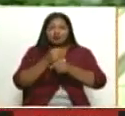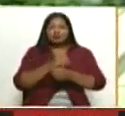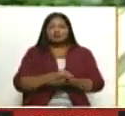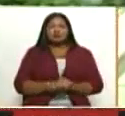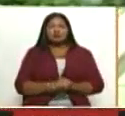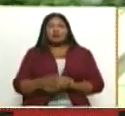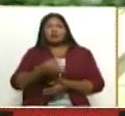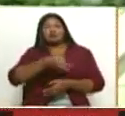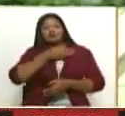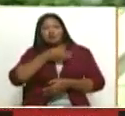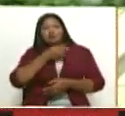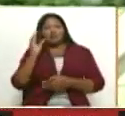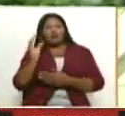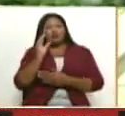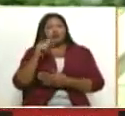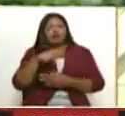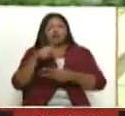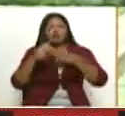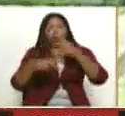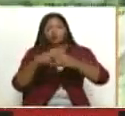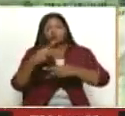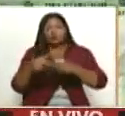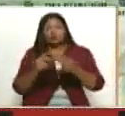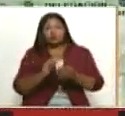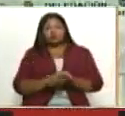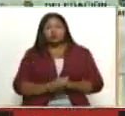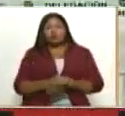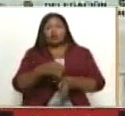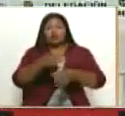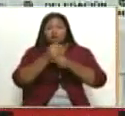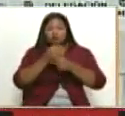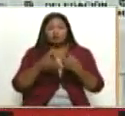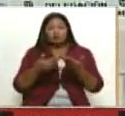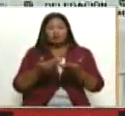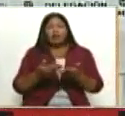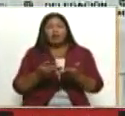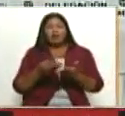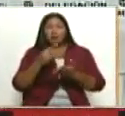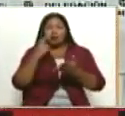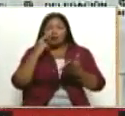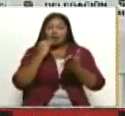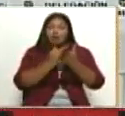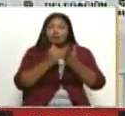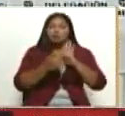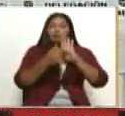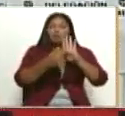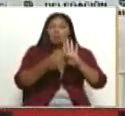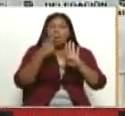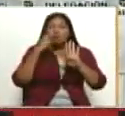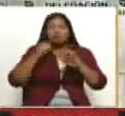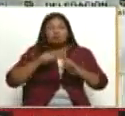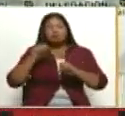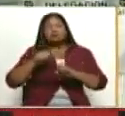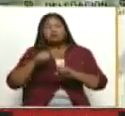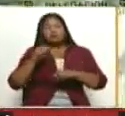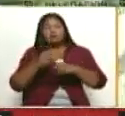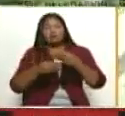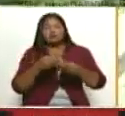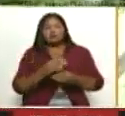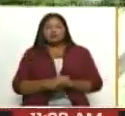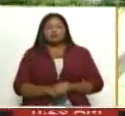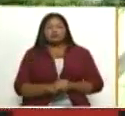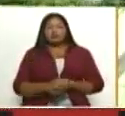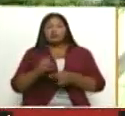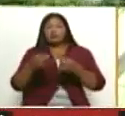la sociedad colombiana hacia este proceso. O sea, que la confianza la dan son los hechos, el cumplimiento de los acuerdos. Entonces, si